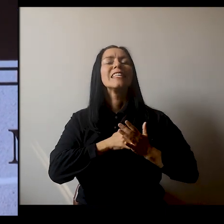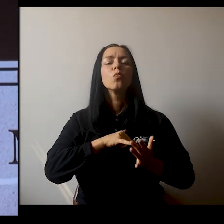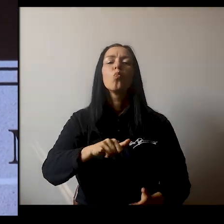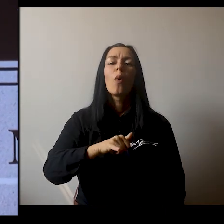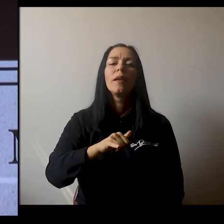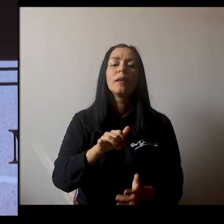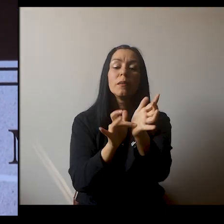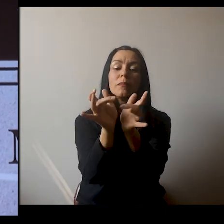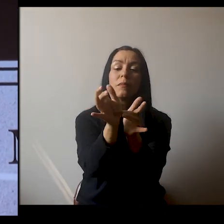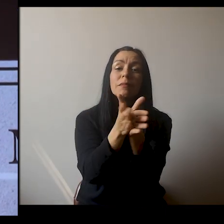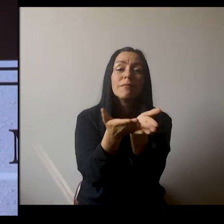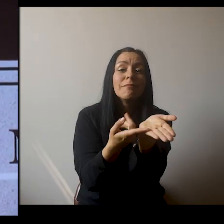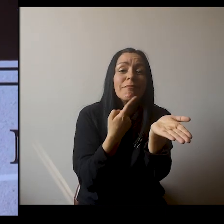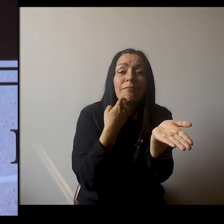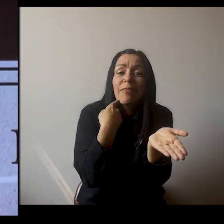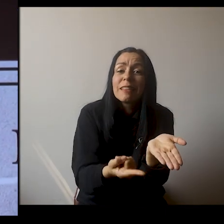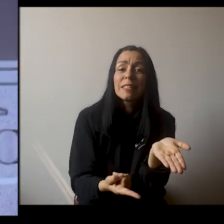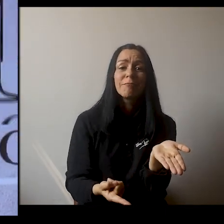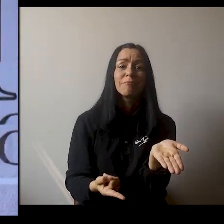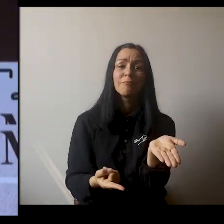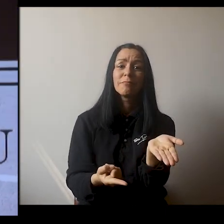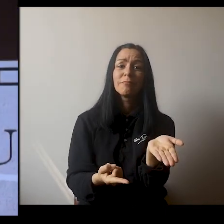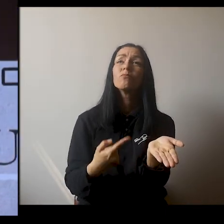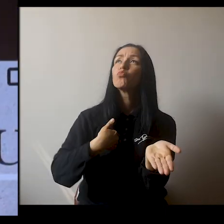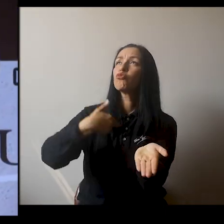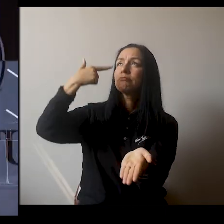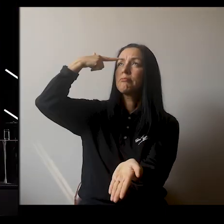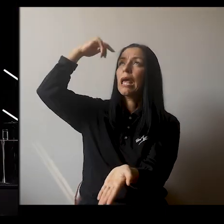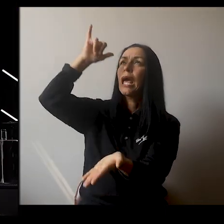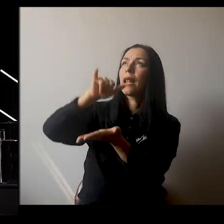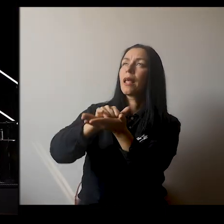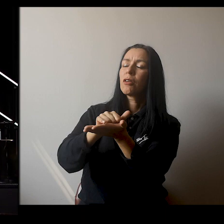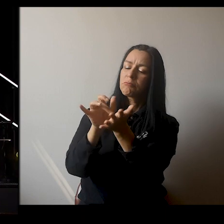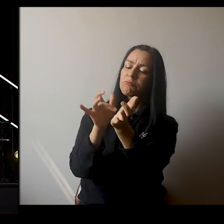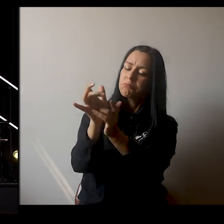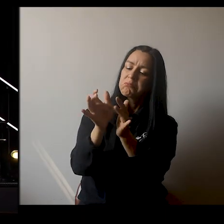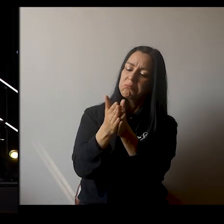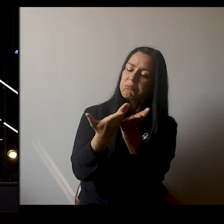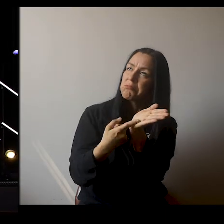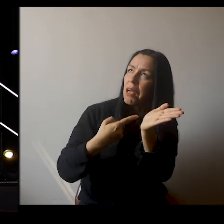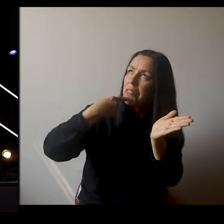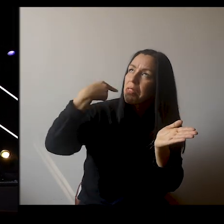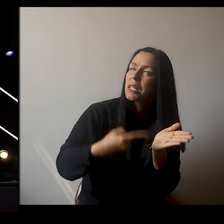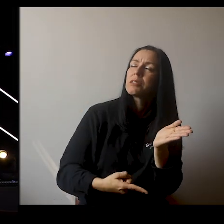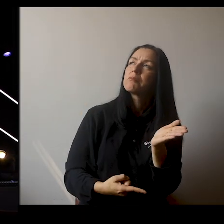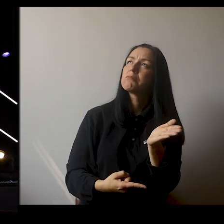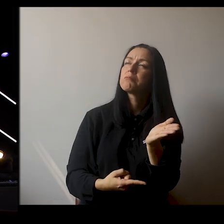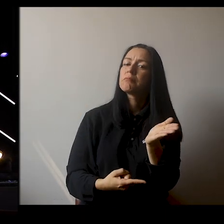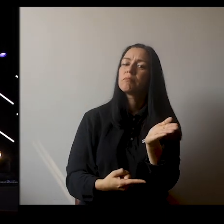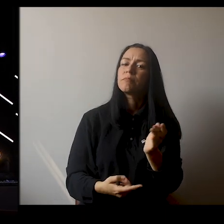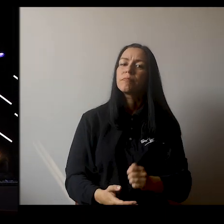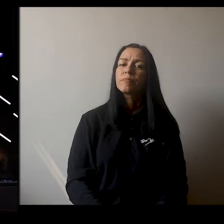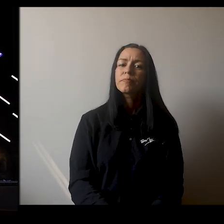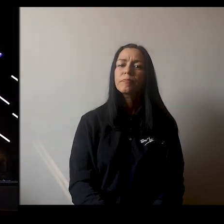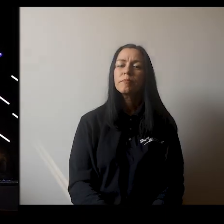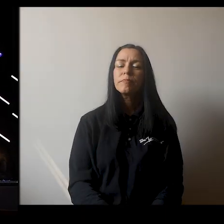nosotros, porque tu palabra lo dice, y yo creo es lo que tu palabra